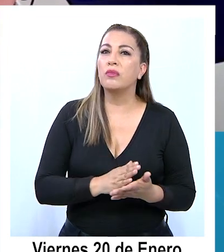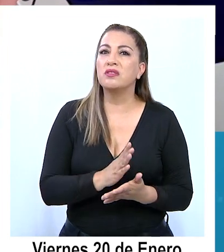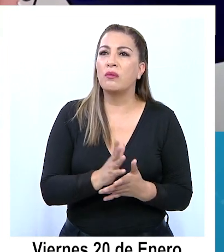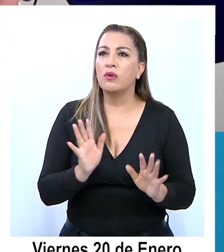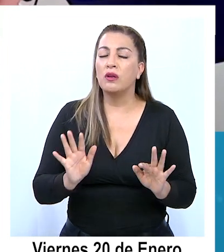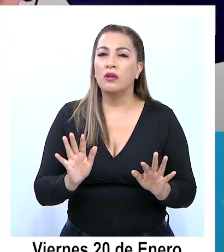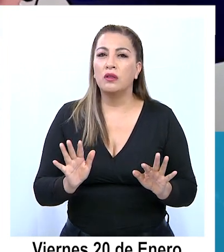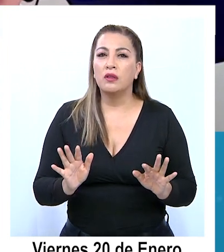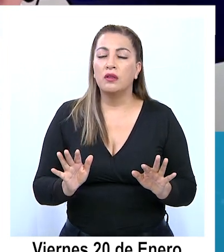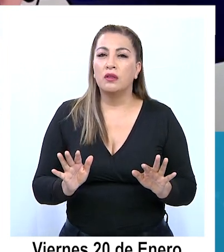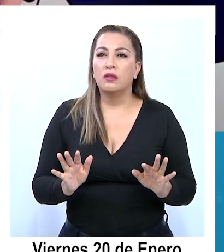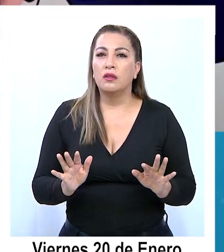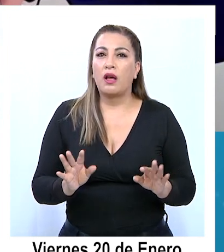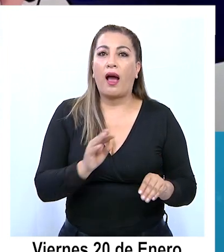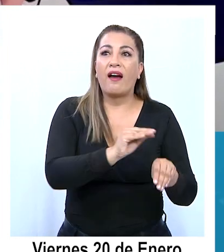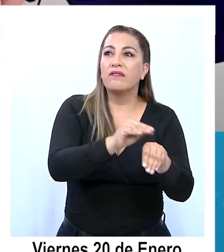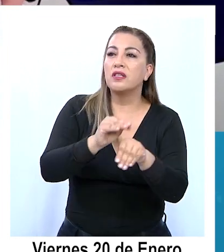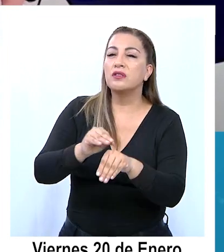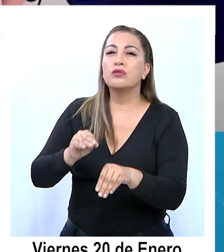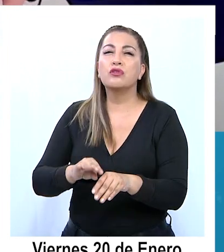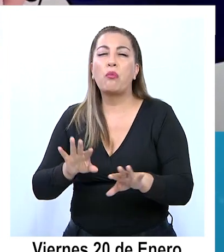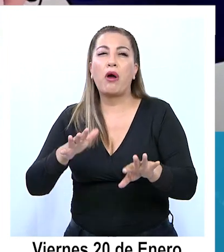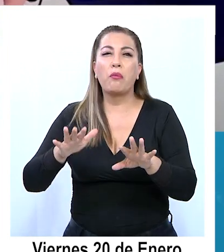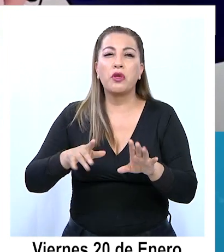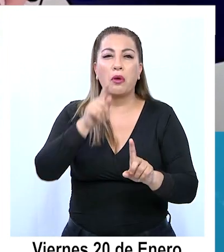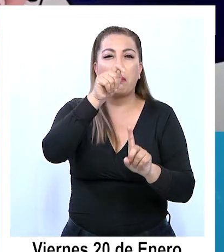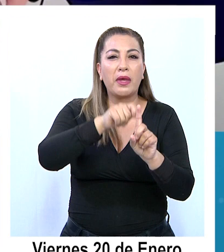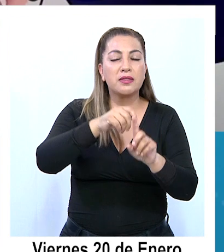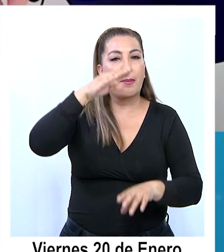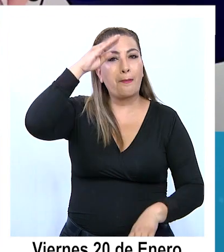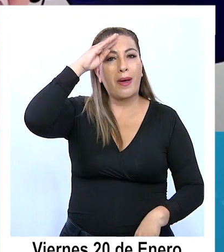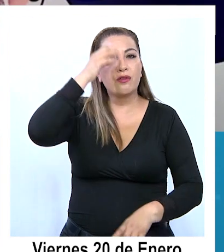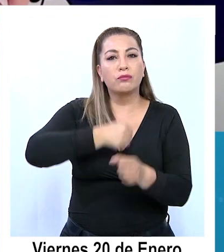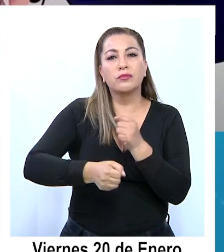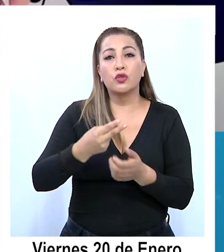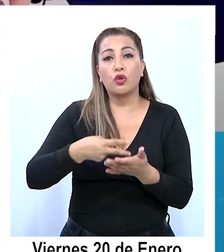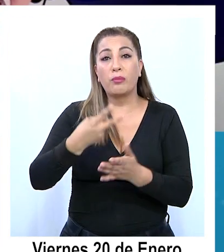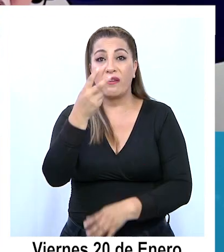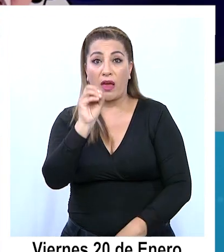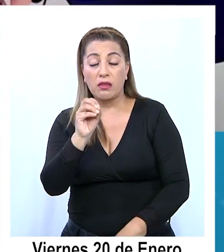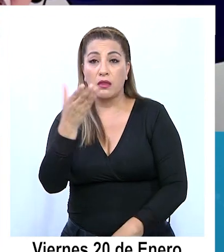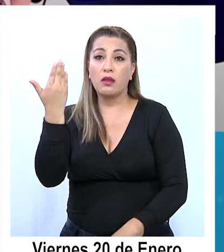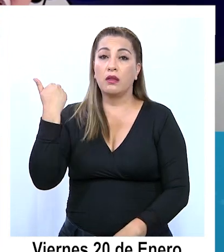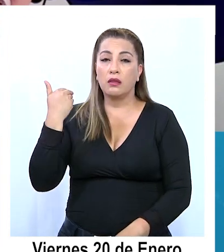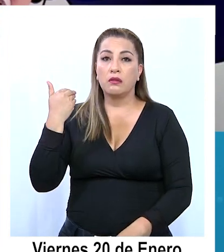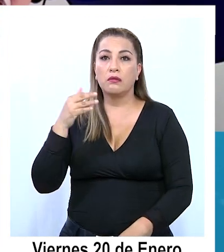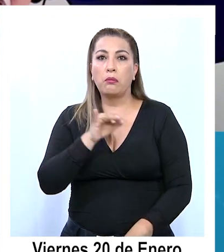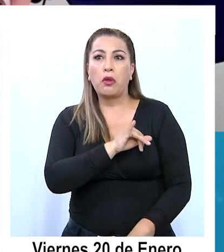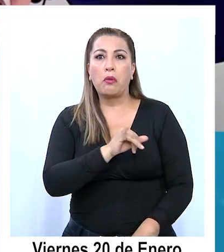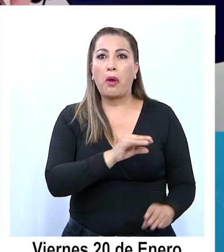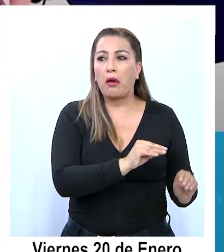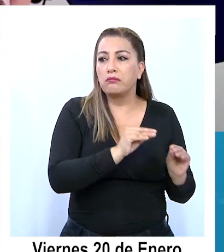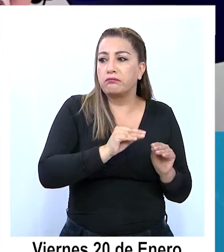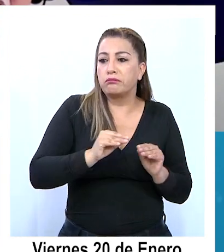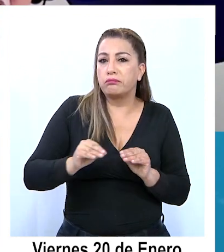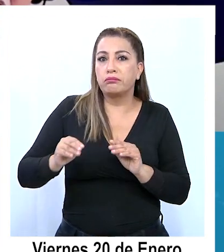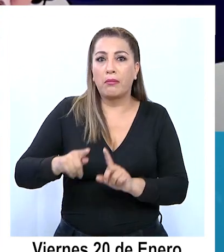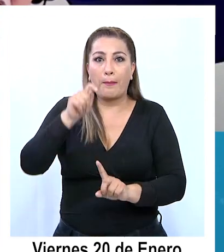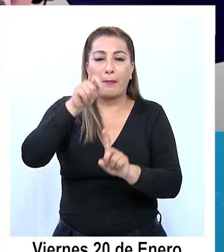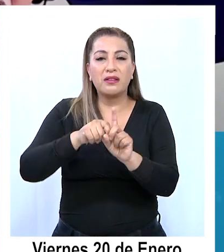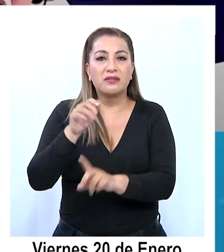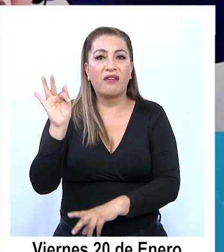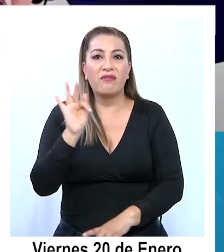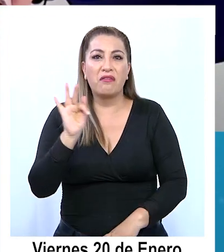advertir esto desde, yo te diría, mayo del año 2020, pero recién en